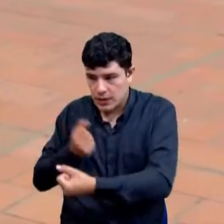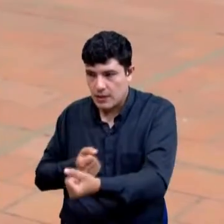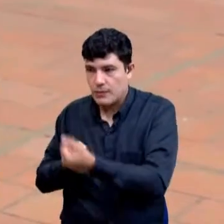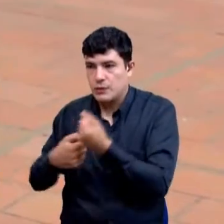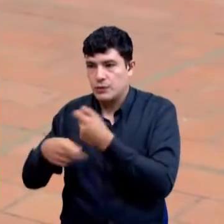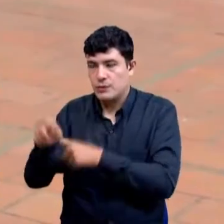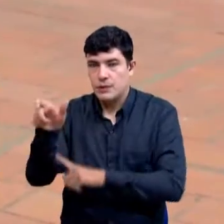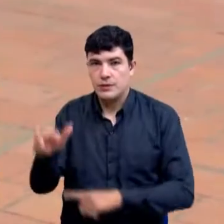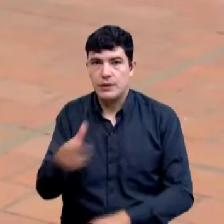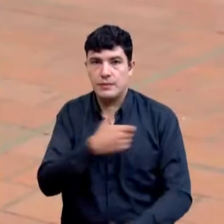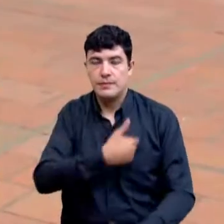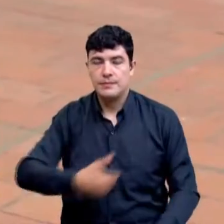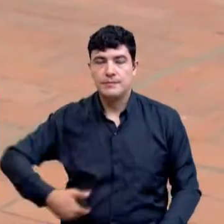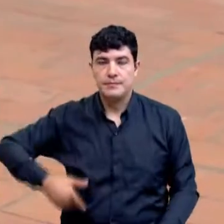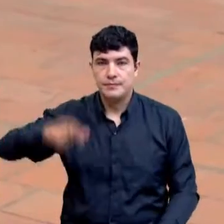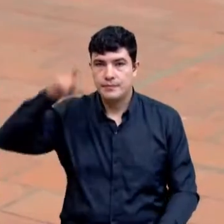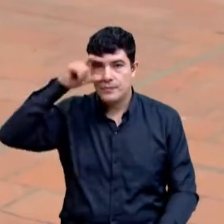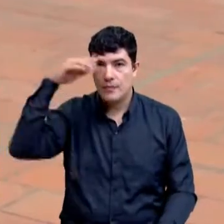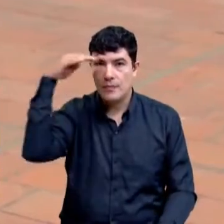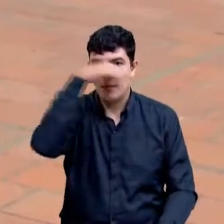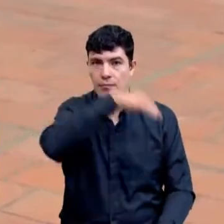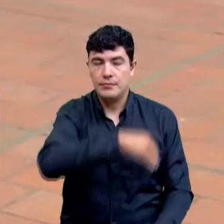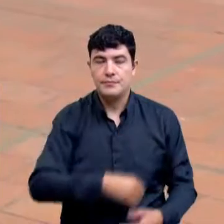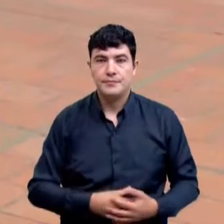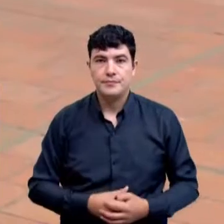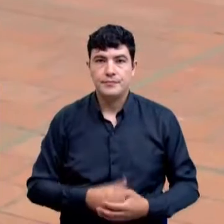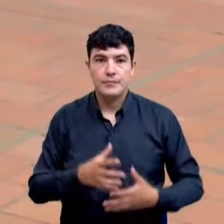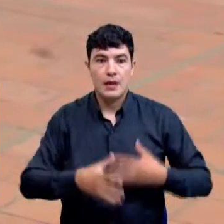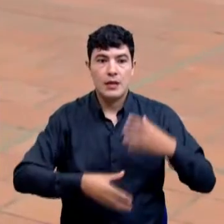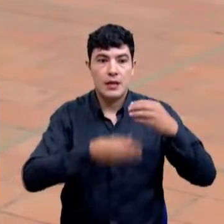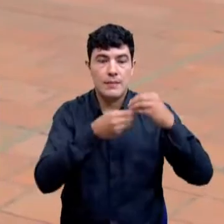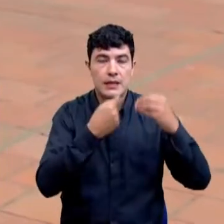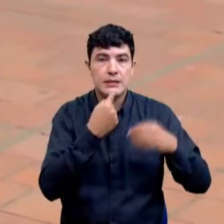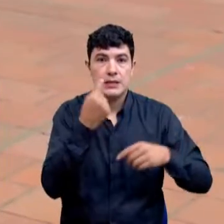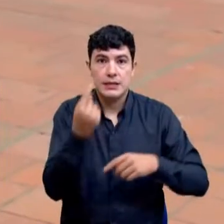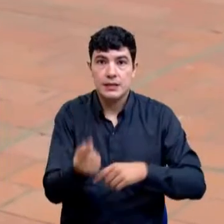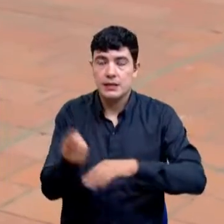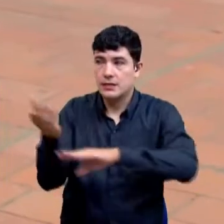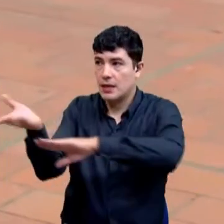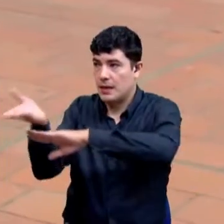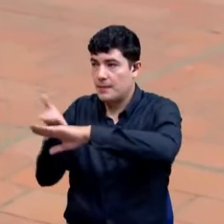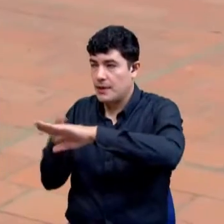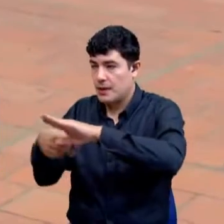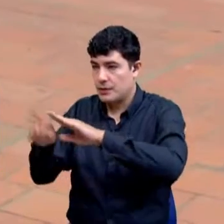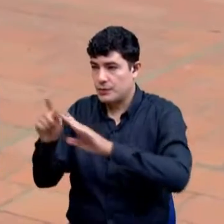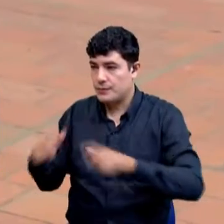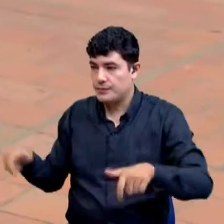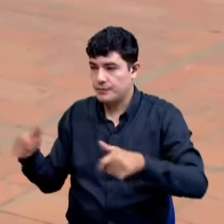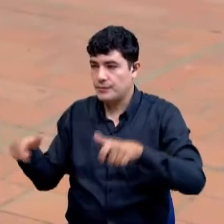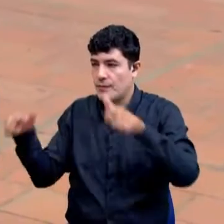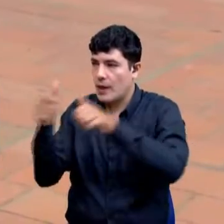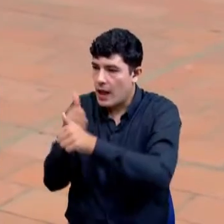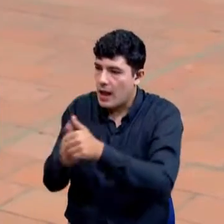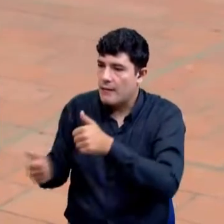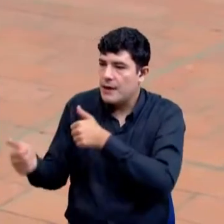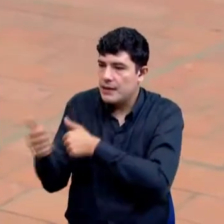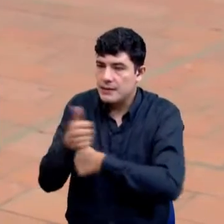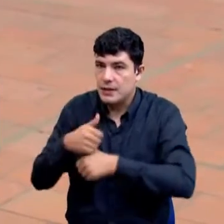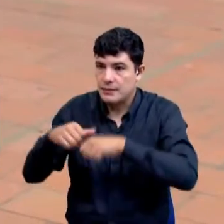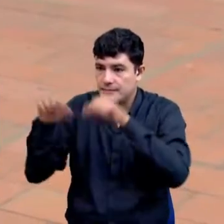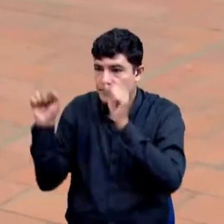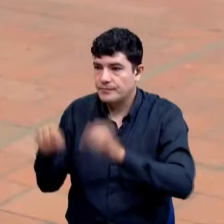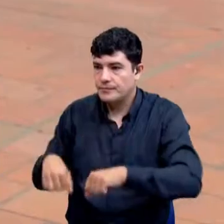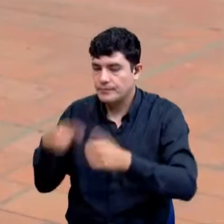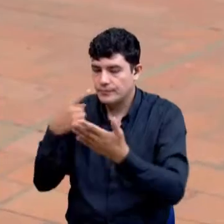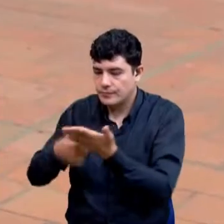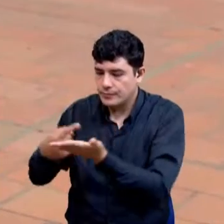del presidente Gustavo Petro. Asimismo, dicen y que le piden sobre todo al Congreso que avancen en la